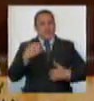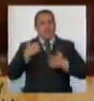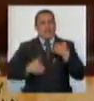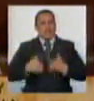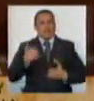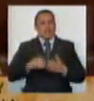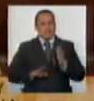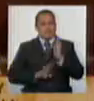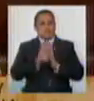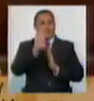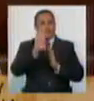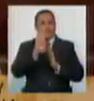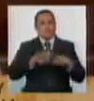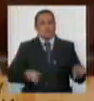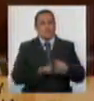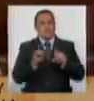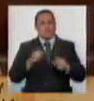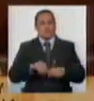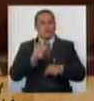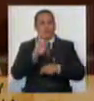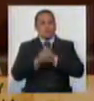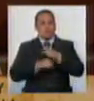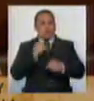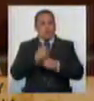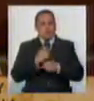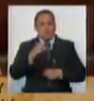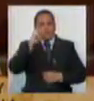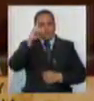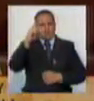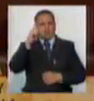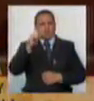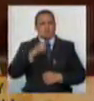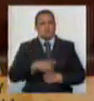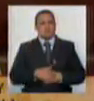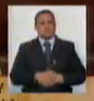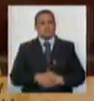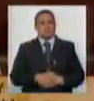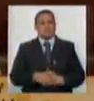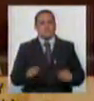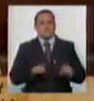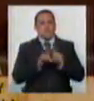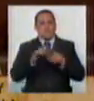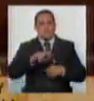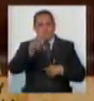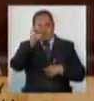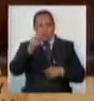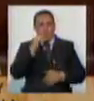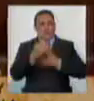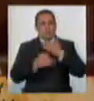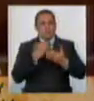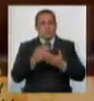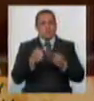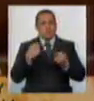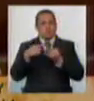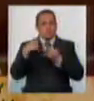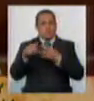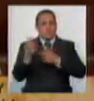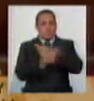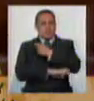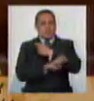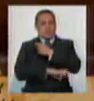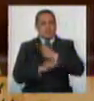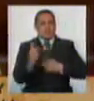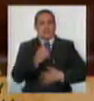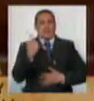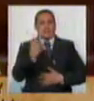se han desarrollado en estos 4 años de creación. El Perú ha desarrollado con distintos países de la